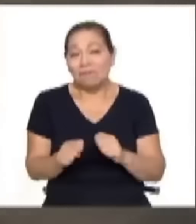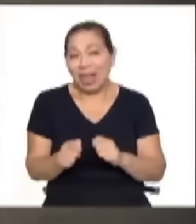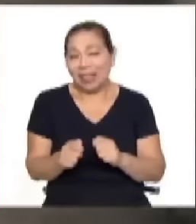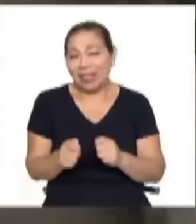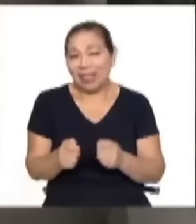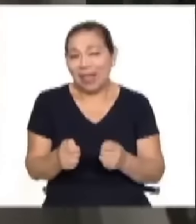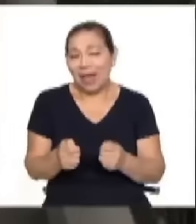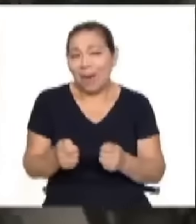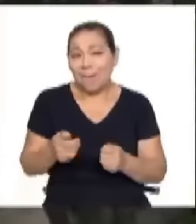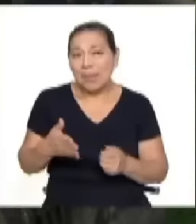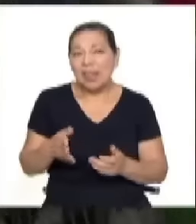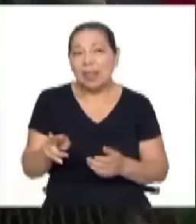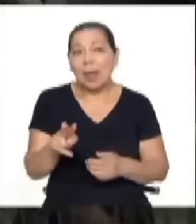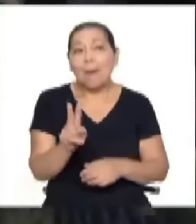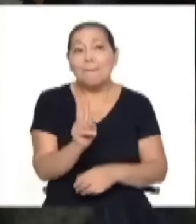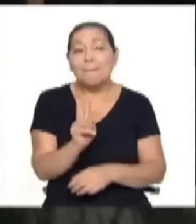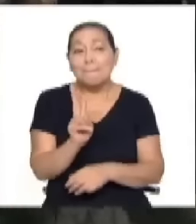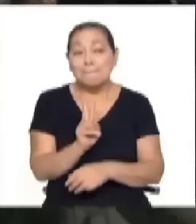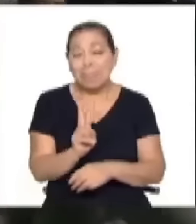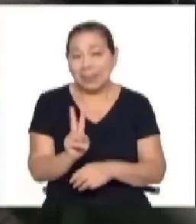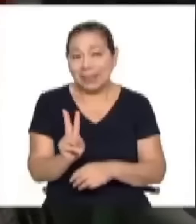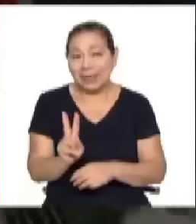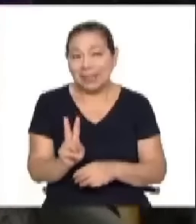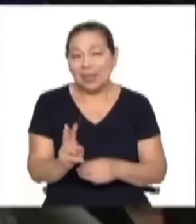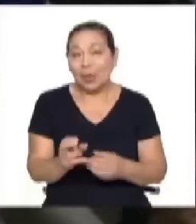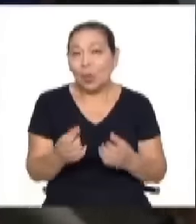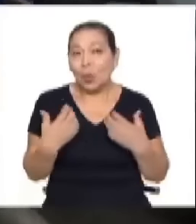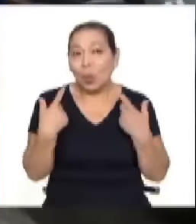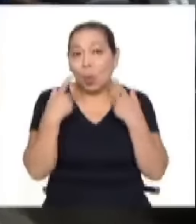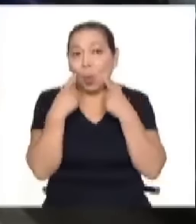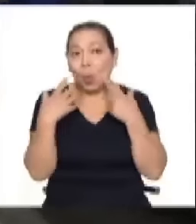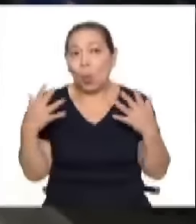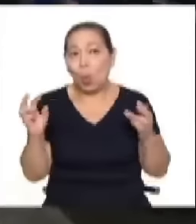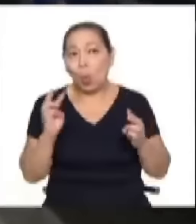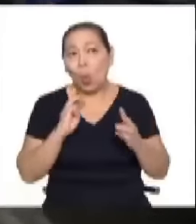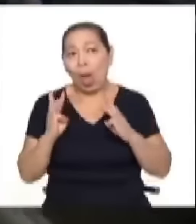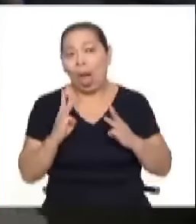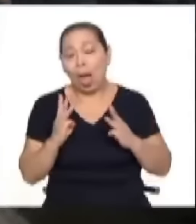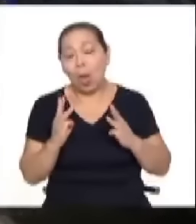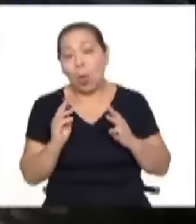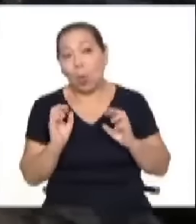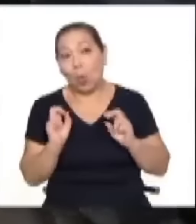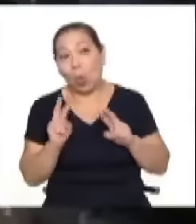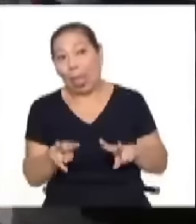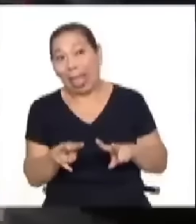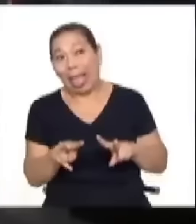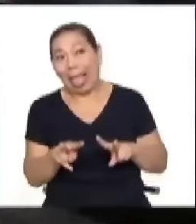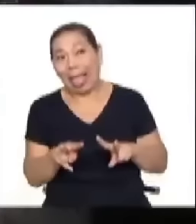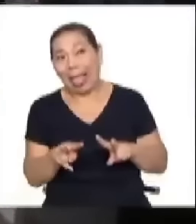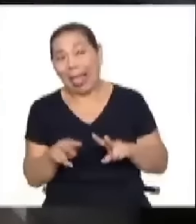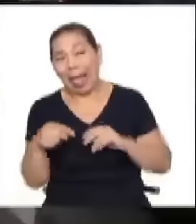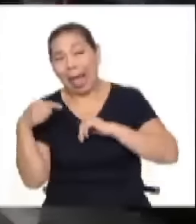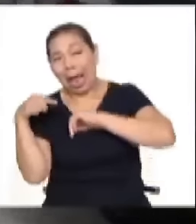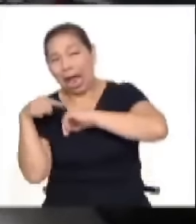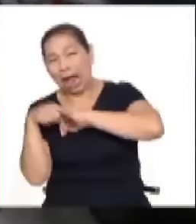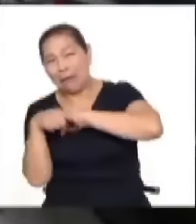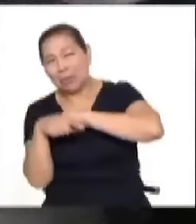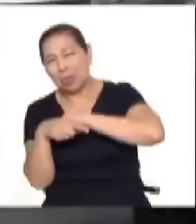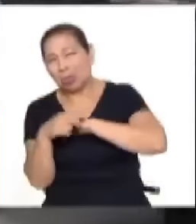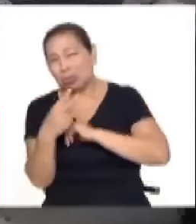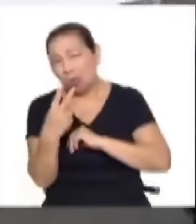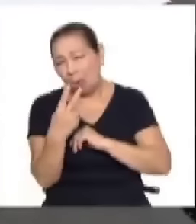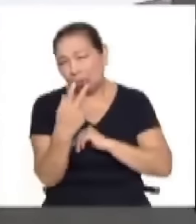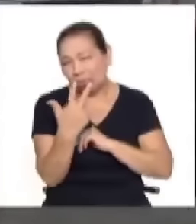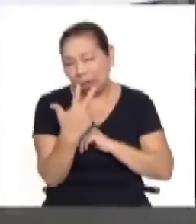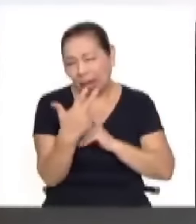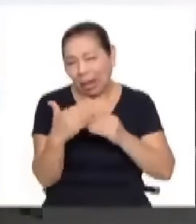de Ventanilla en el Callao. ¡Qué impresionante! Ahí incluso se puede ver a la profundidad unas dos